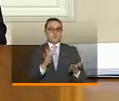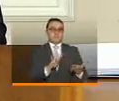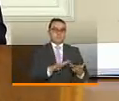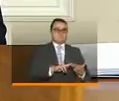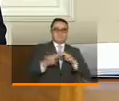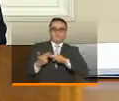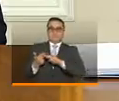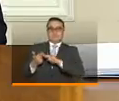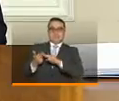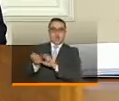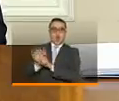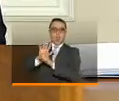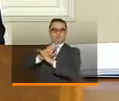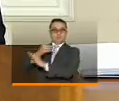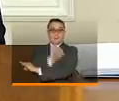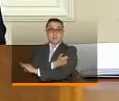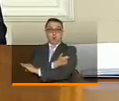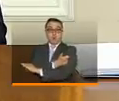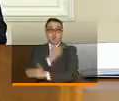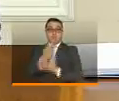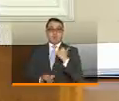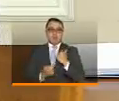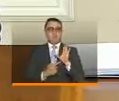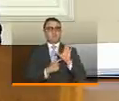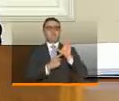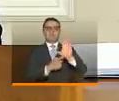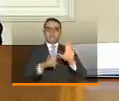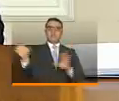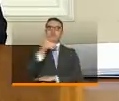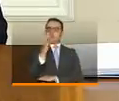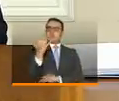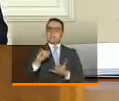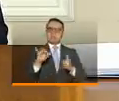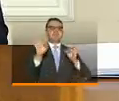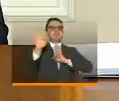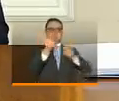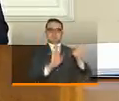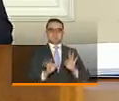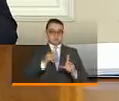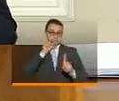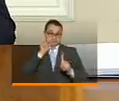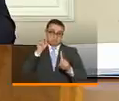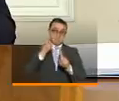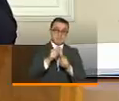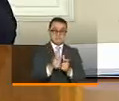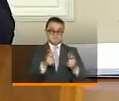del COVID-19, nos damos cuenta por qué el país está preparado para afrontar el reto y